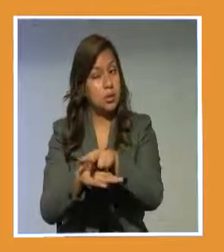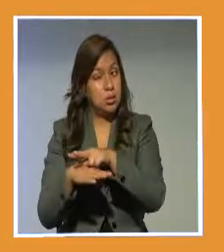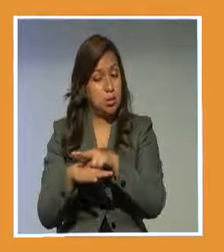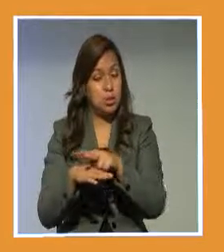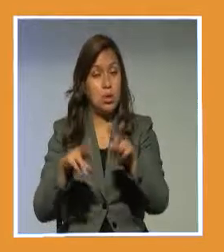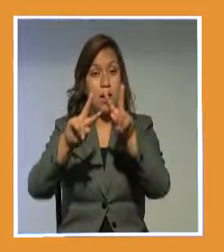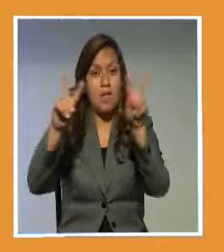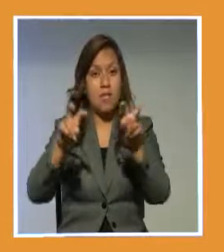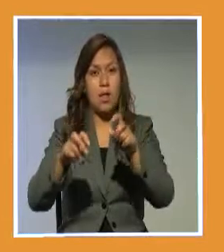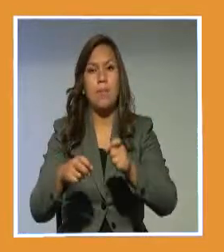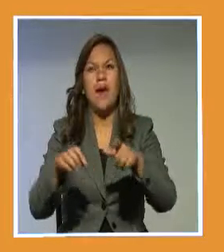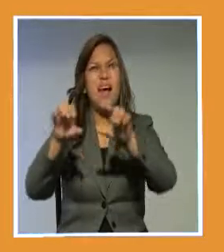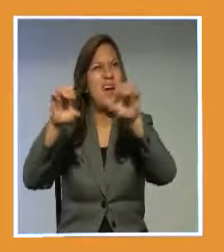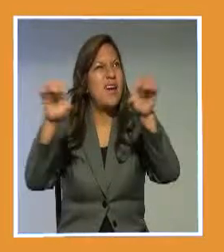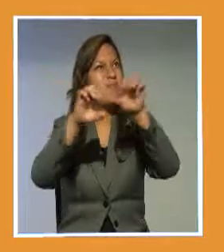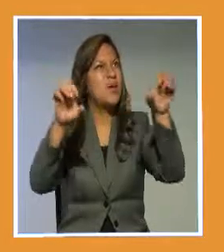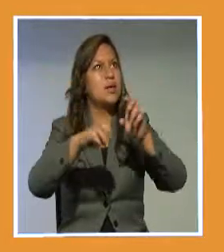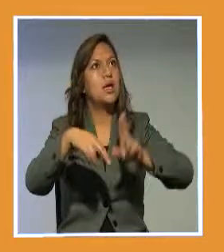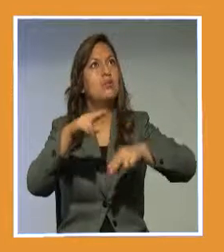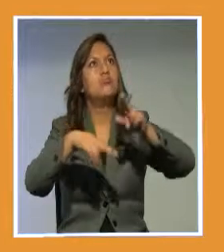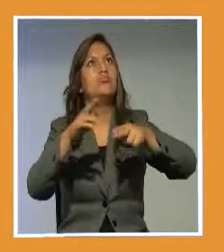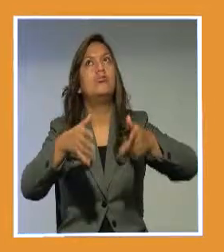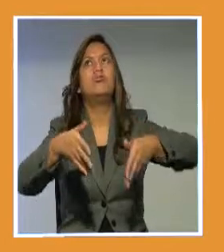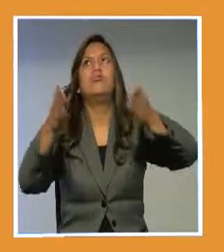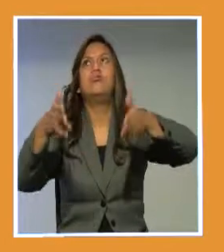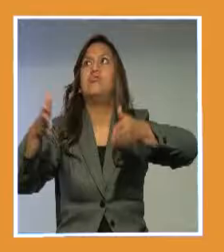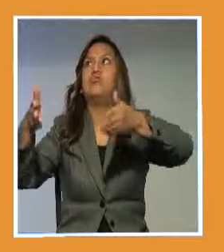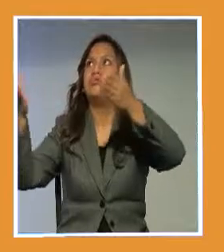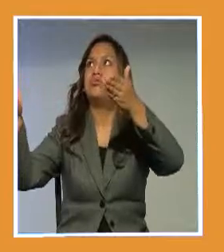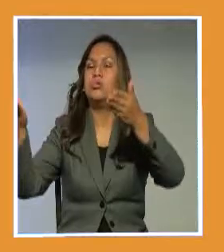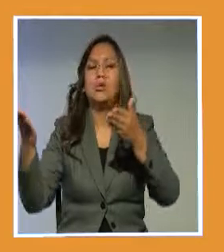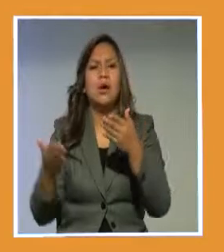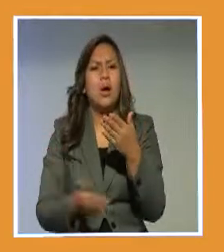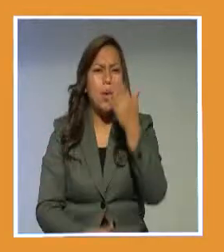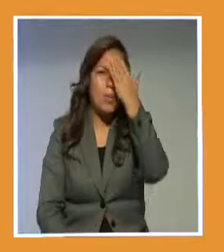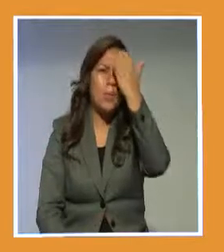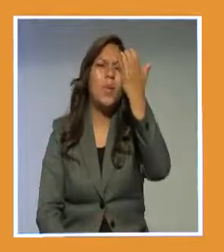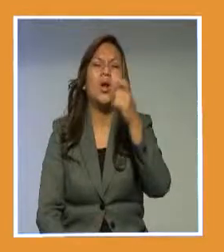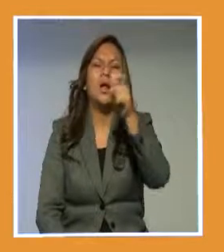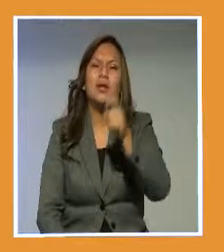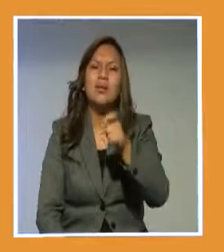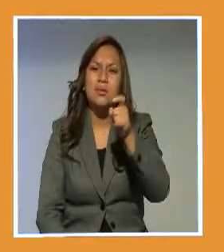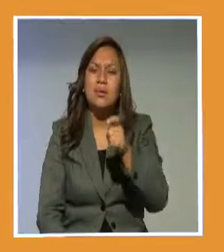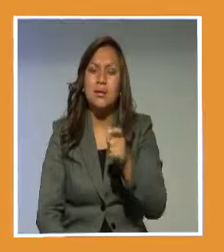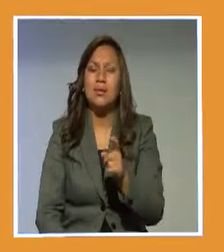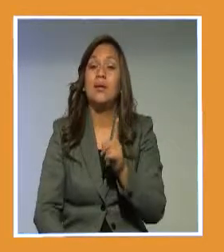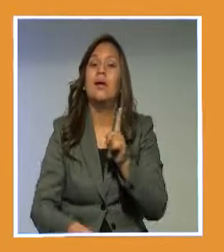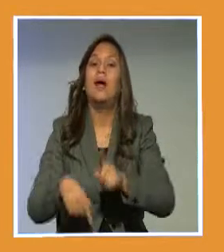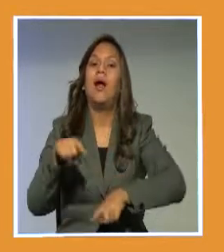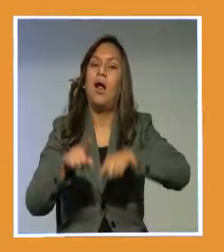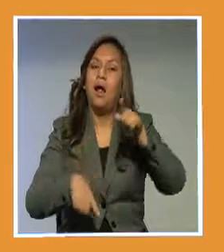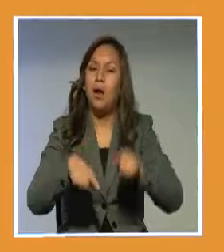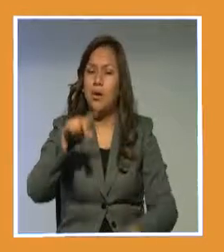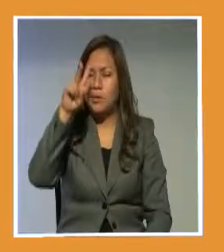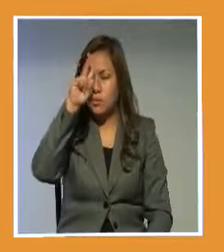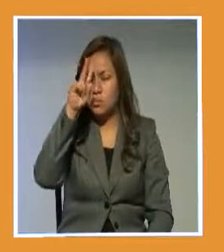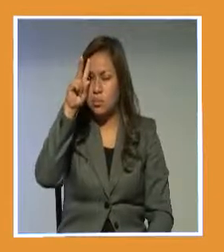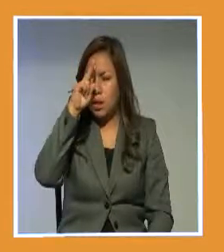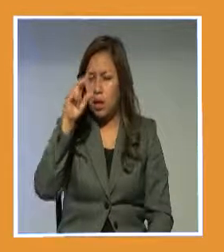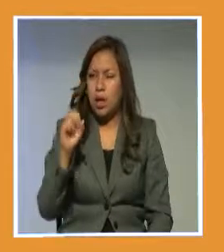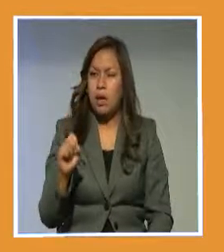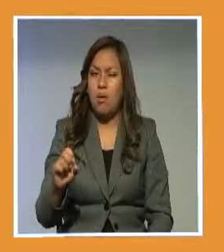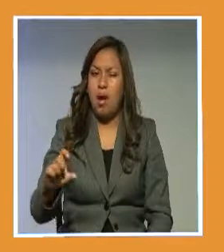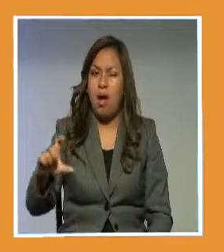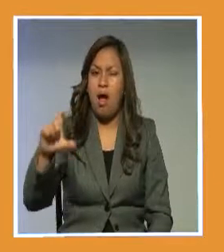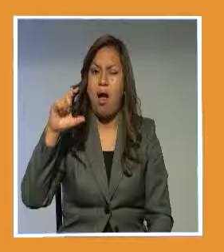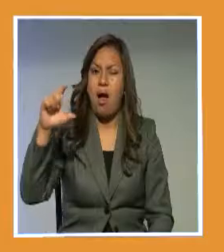sector inmobiliario, querido radioescuchas? Para evitar la especulación desenfrenada. ¿Qué es lo que genera esa